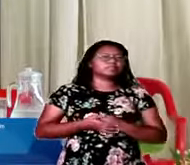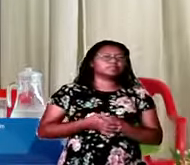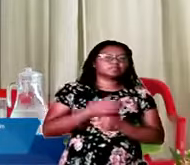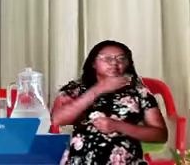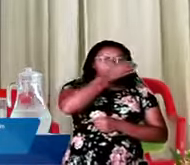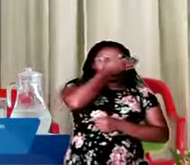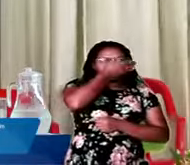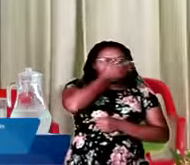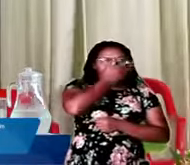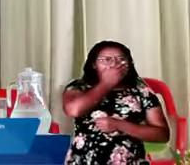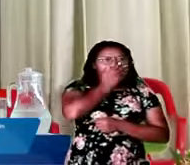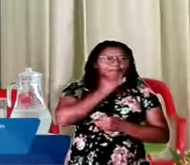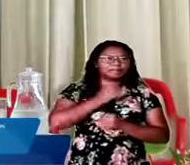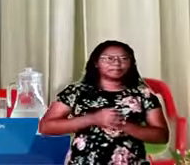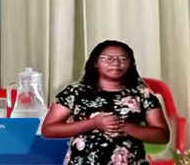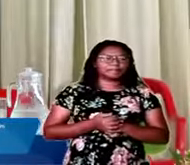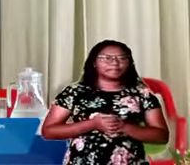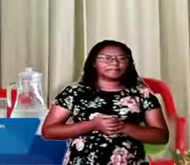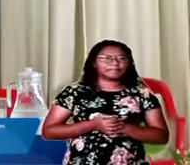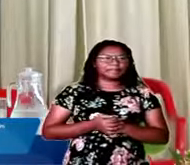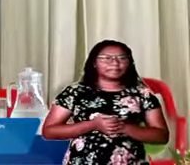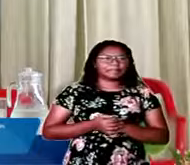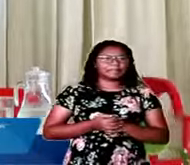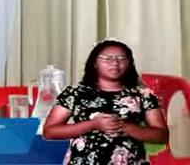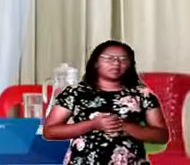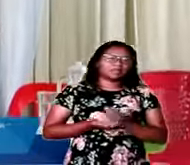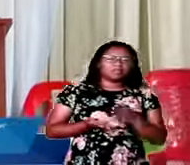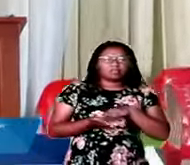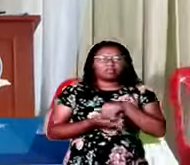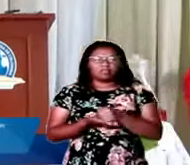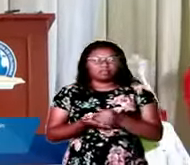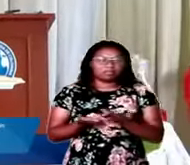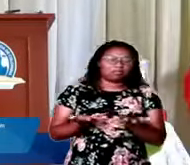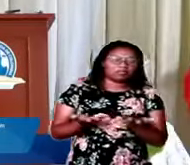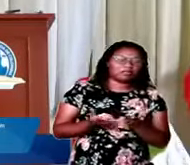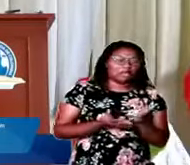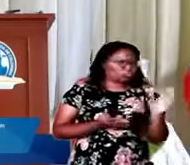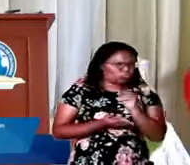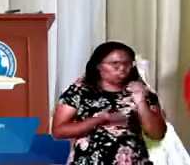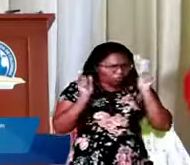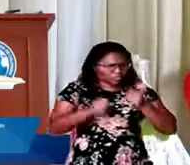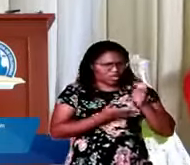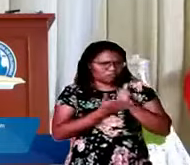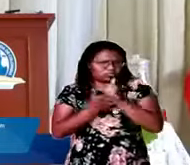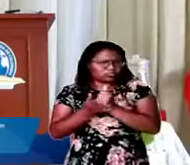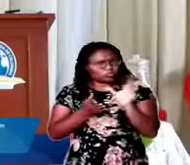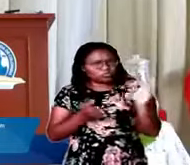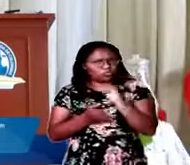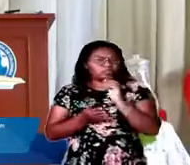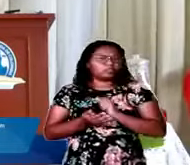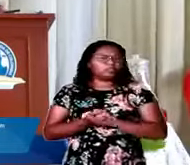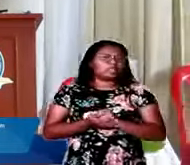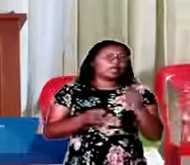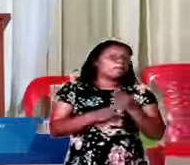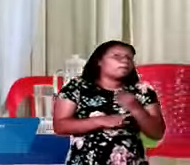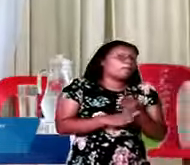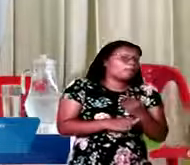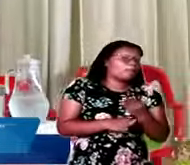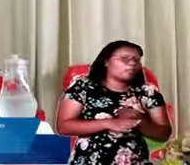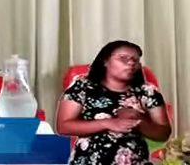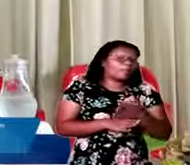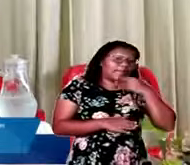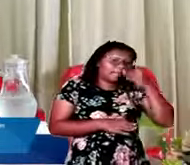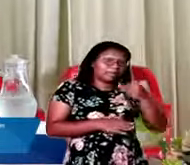No, ¿de quién es prójimo el que cayó? El que cayó es prójimo de todo el que quisiera ayudarlo. Aquí el problema es que el